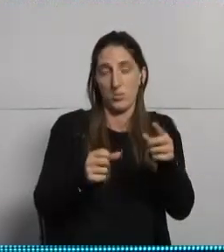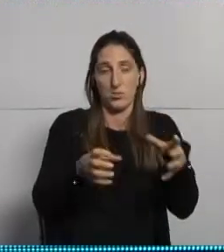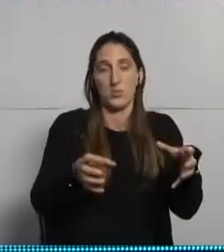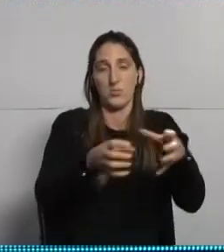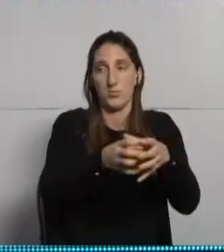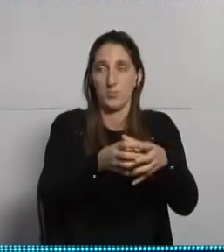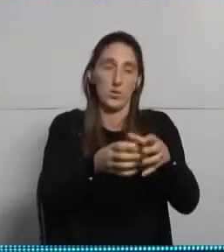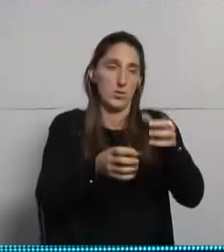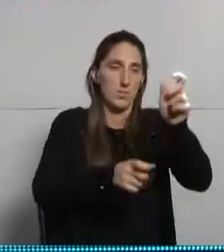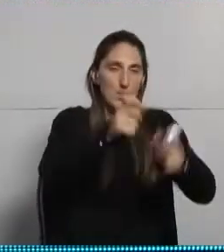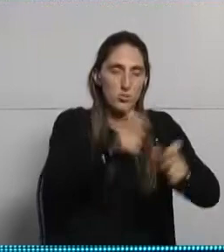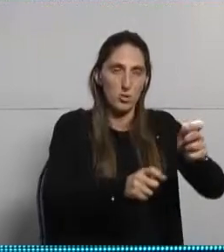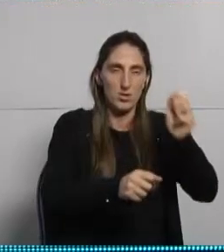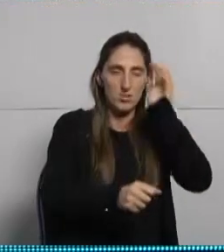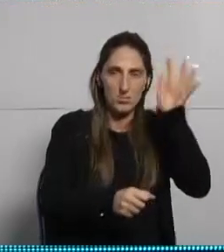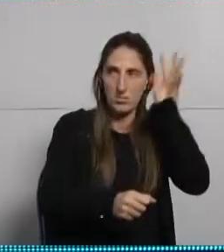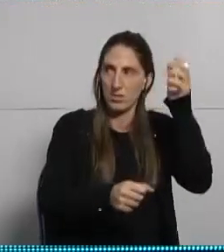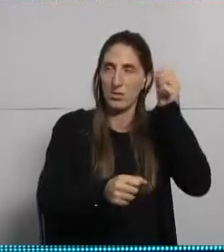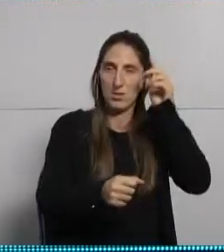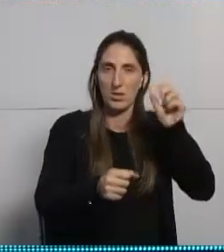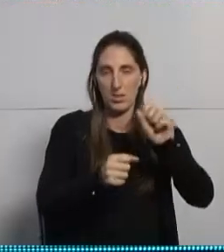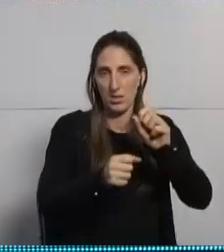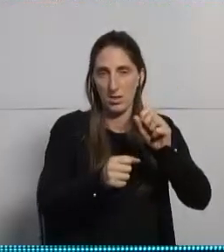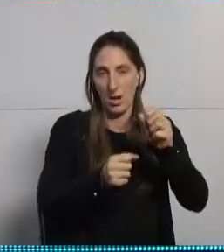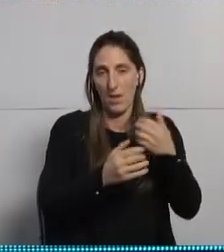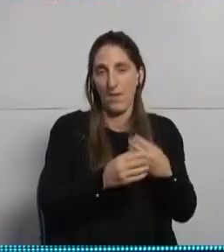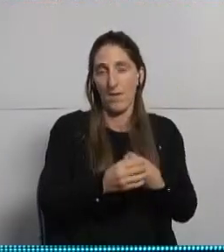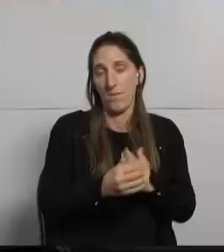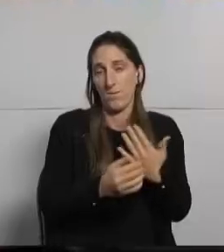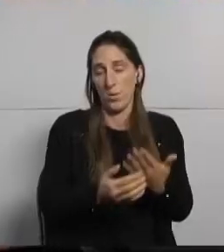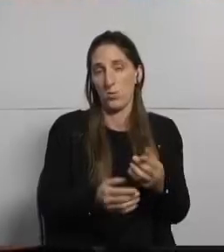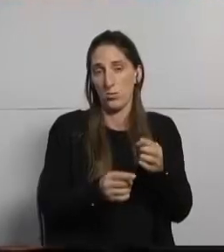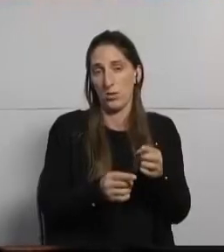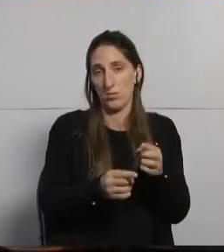counselors, psiquiatras y psicólogos de forma voluntaria,